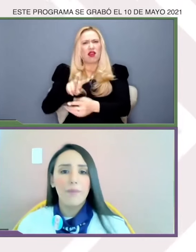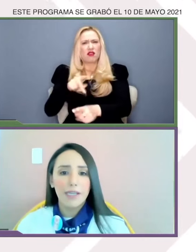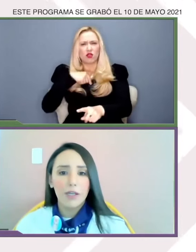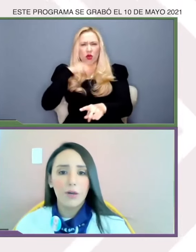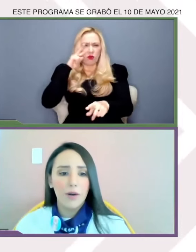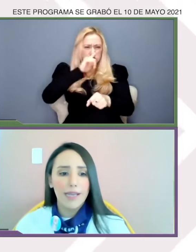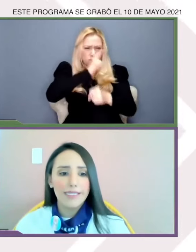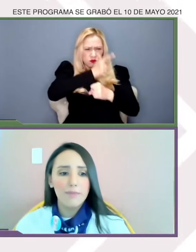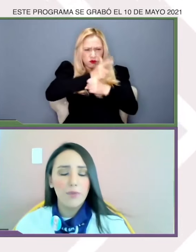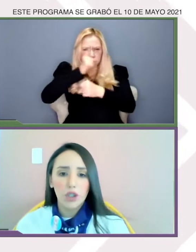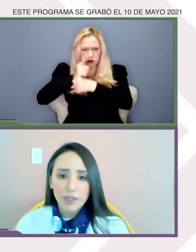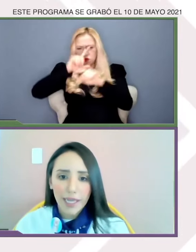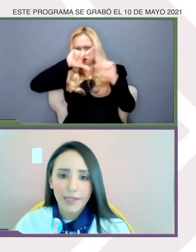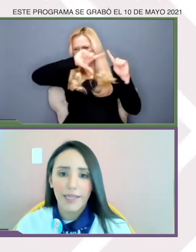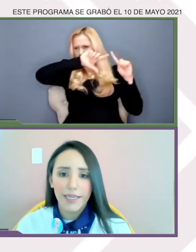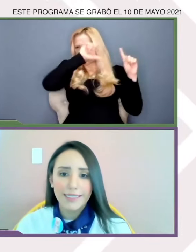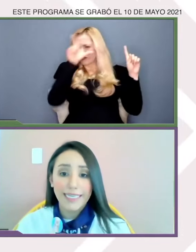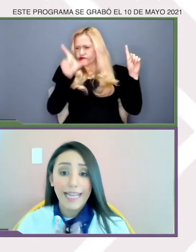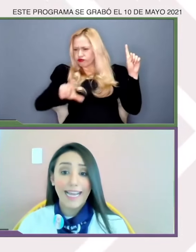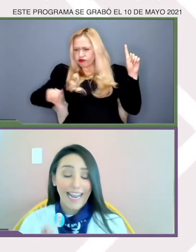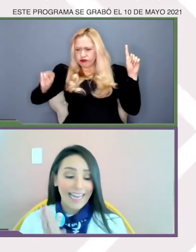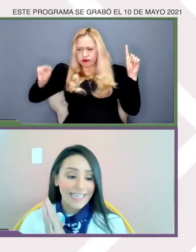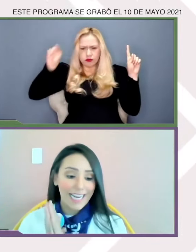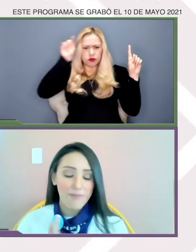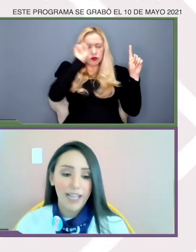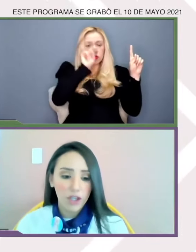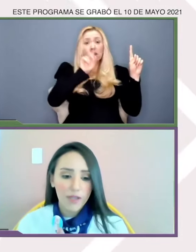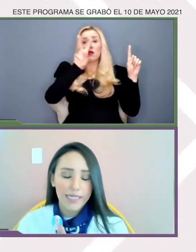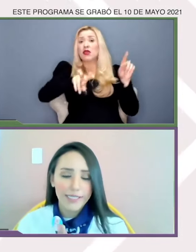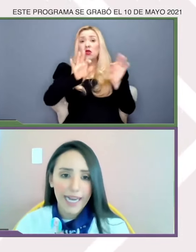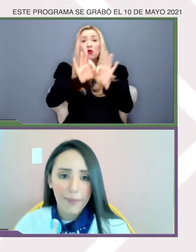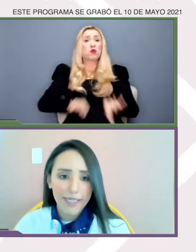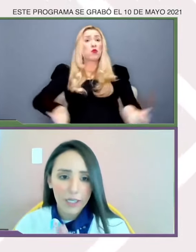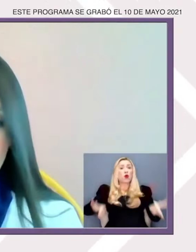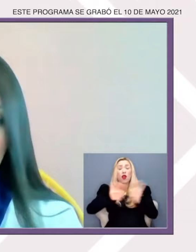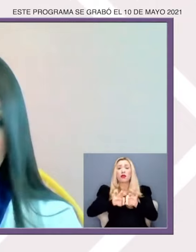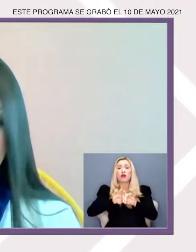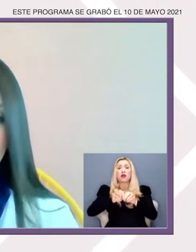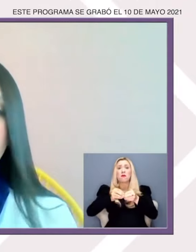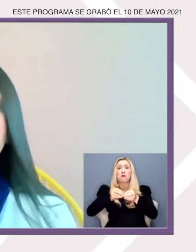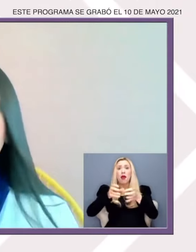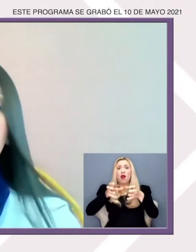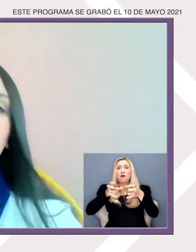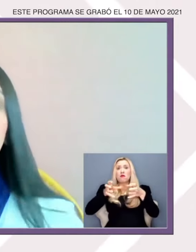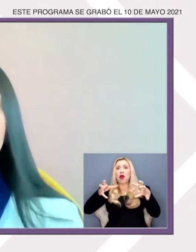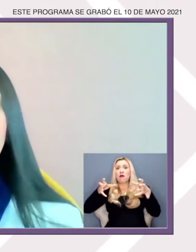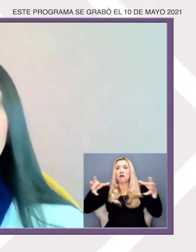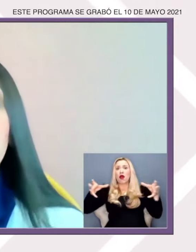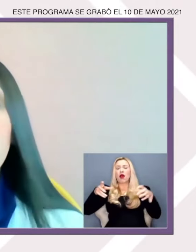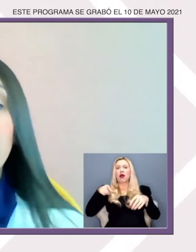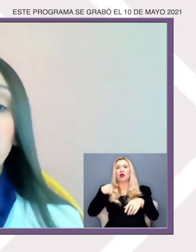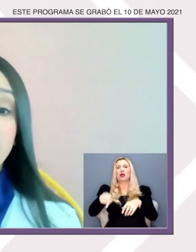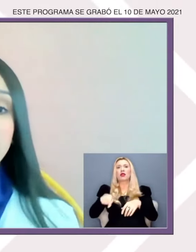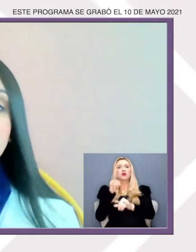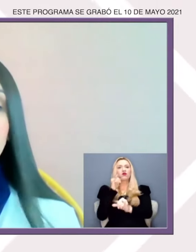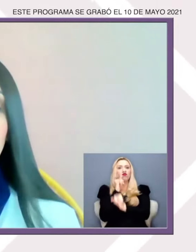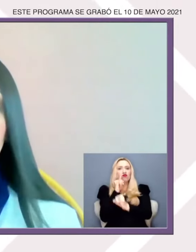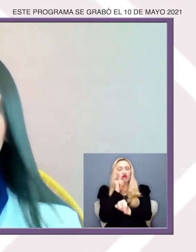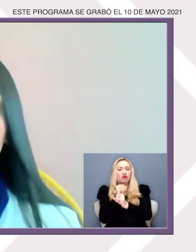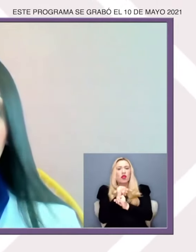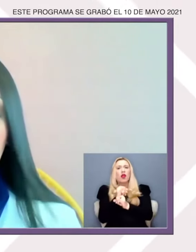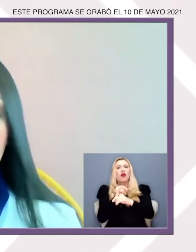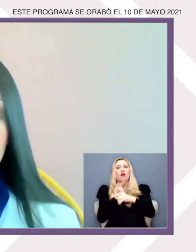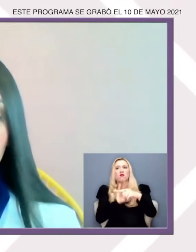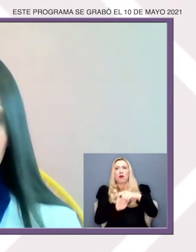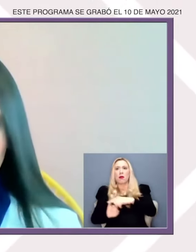desde YAG México, es importante señalar el incremento de las terapias de conversión en línea y de forma presencial